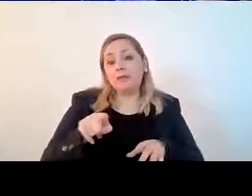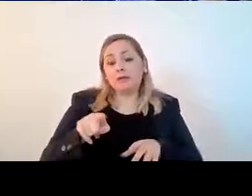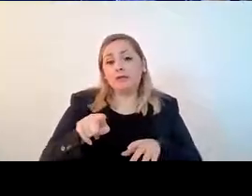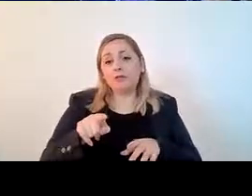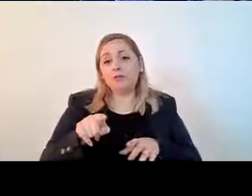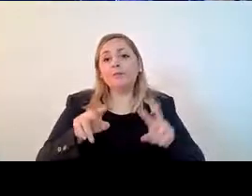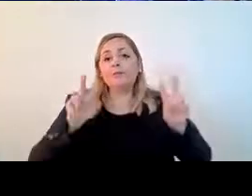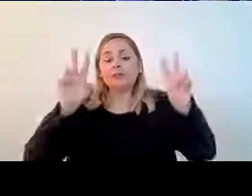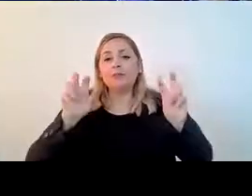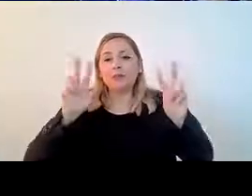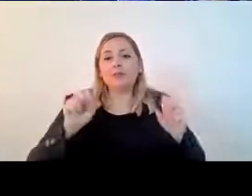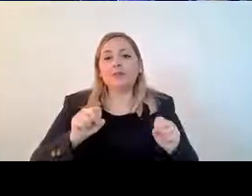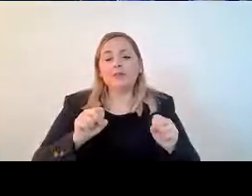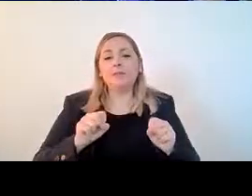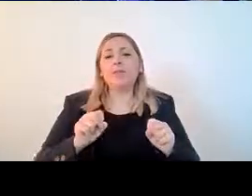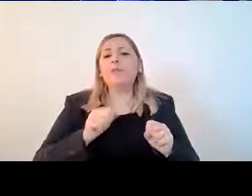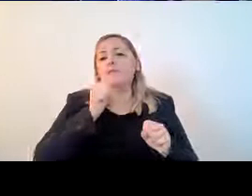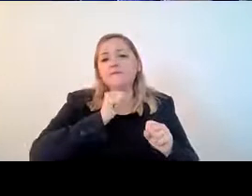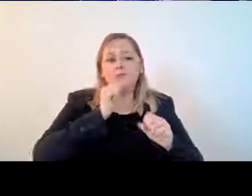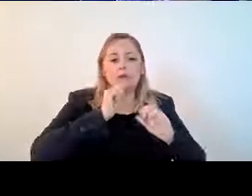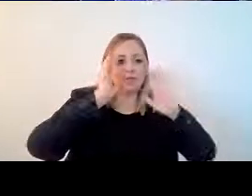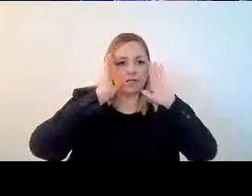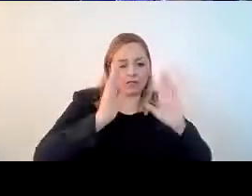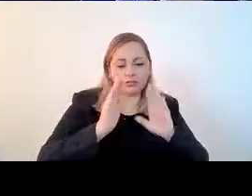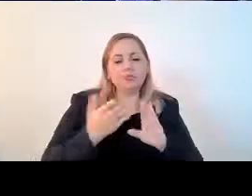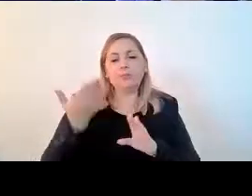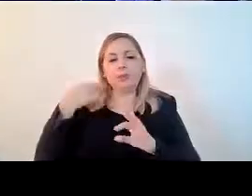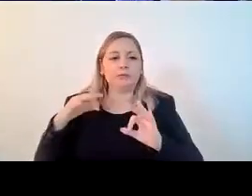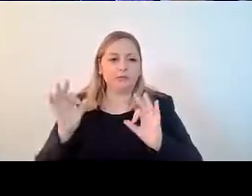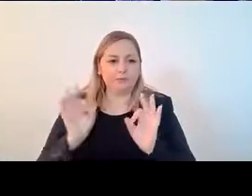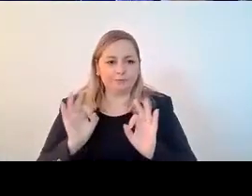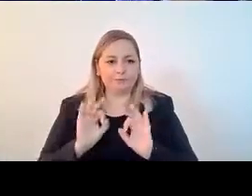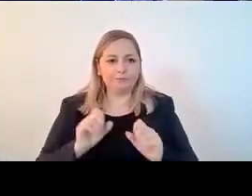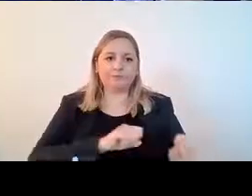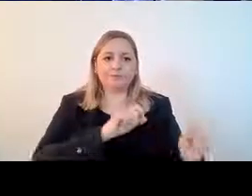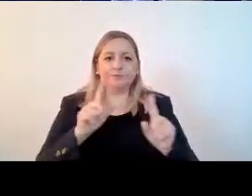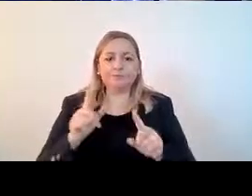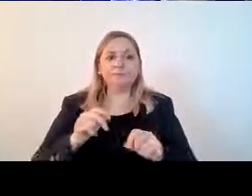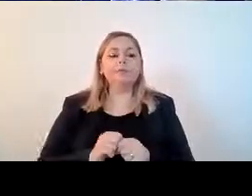la línea de desatención, que era la anterior. La que sigue.